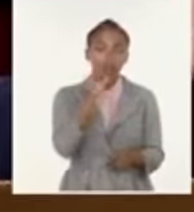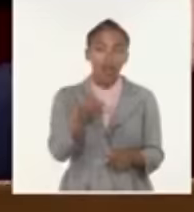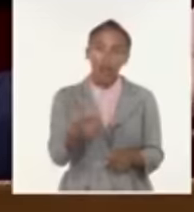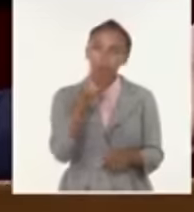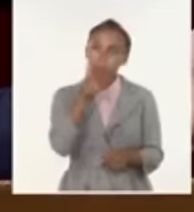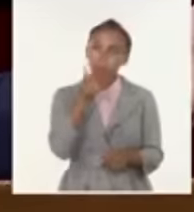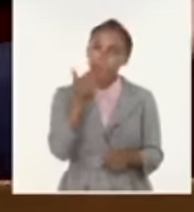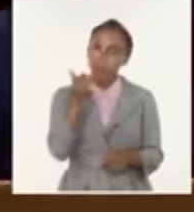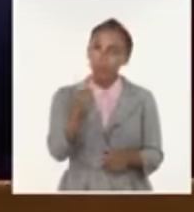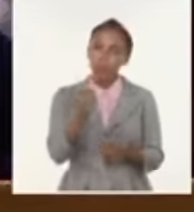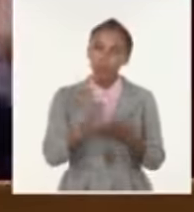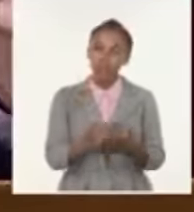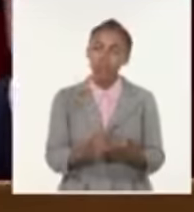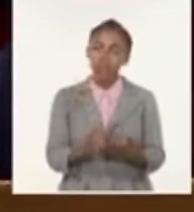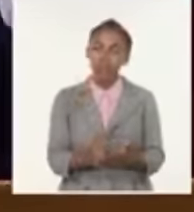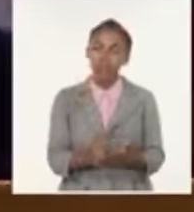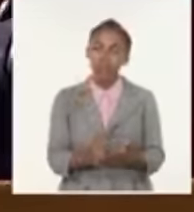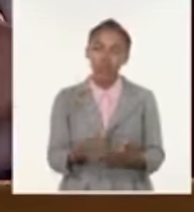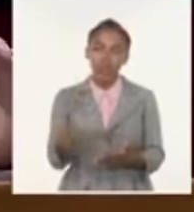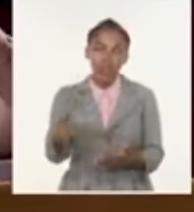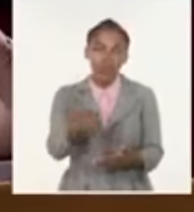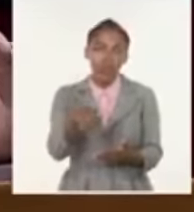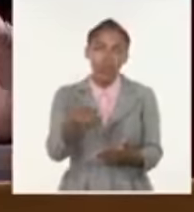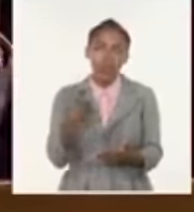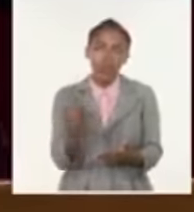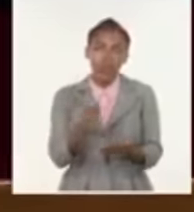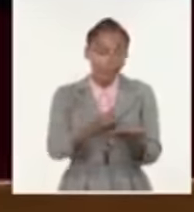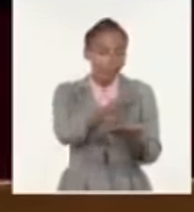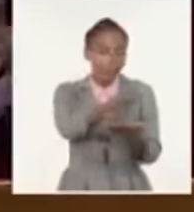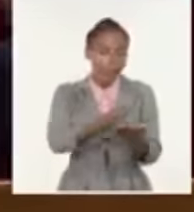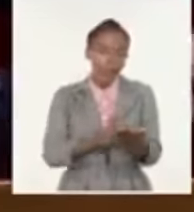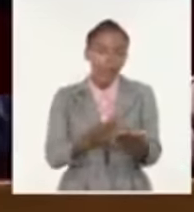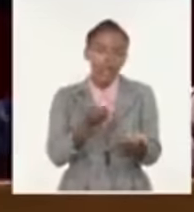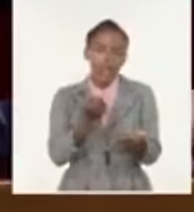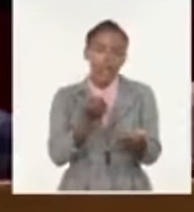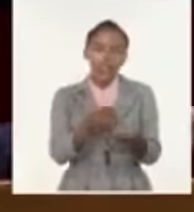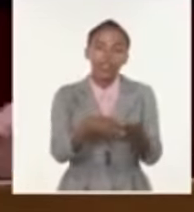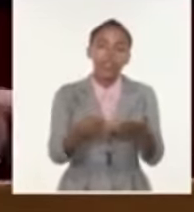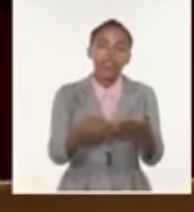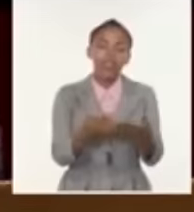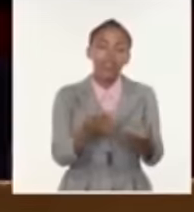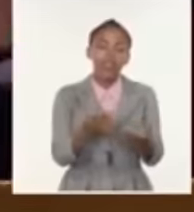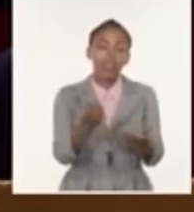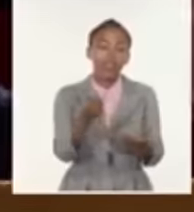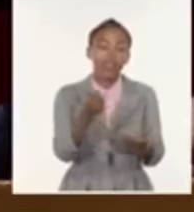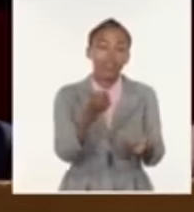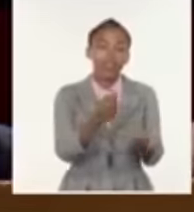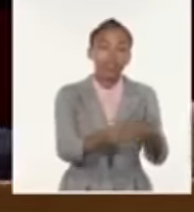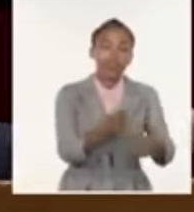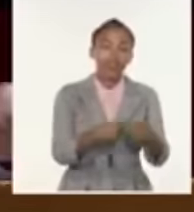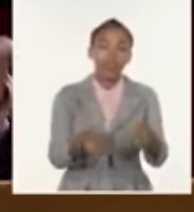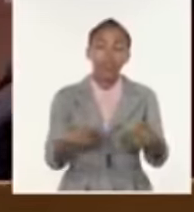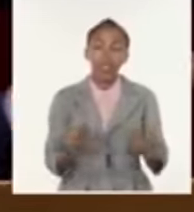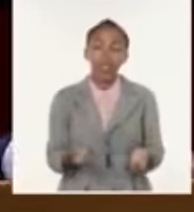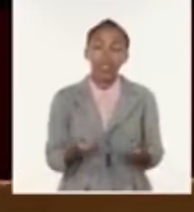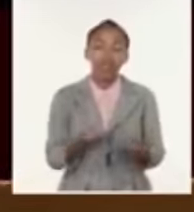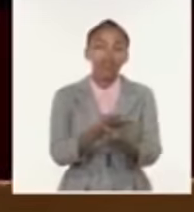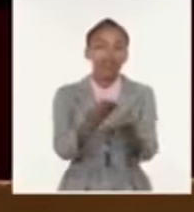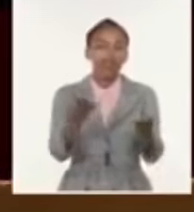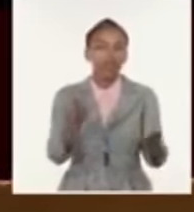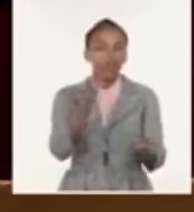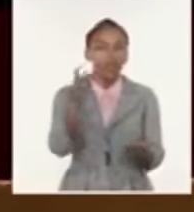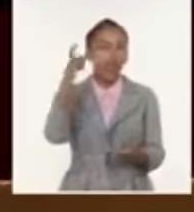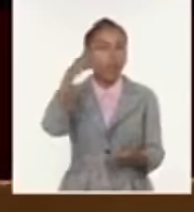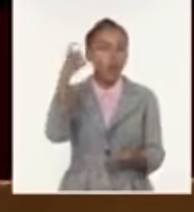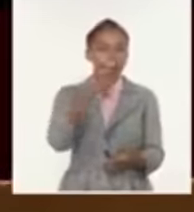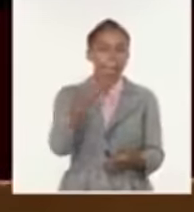ya hemos establecido un esquema que del dinero que se vende le llega a los campesinos productores, se está